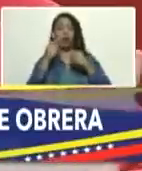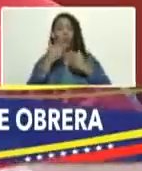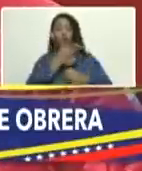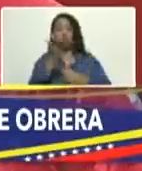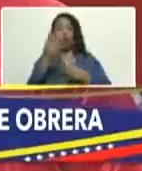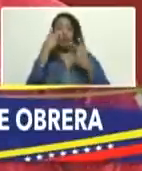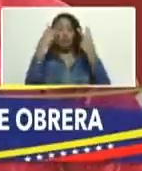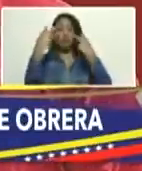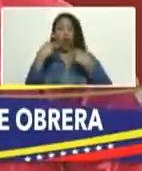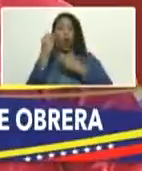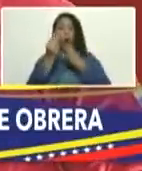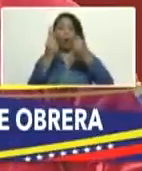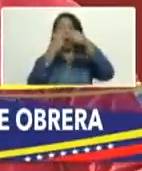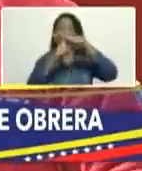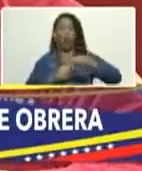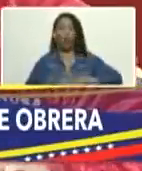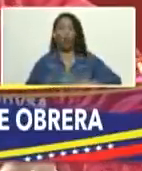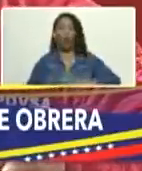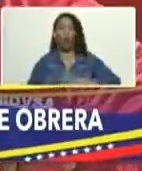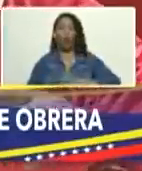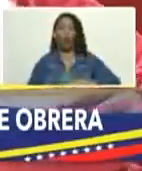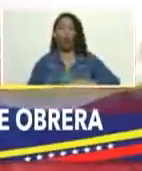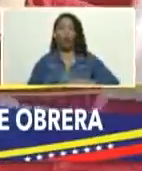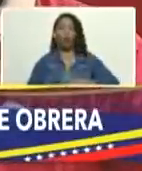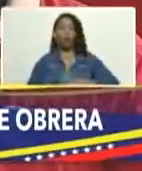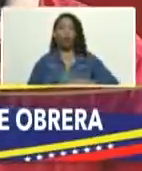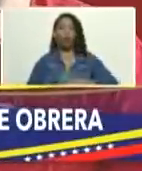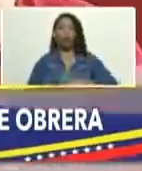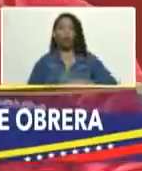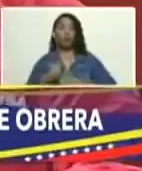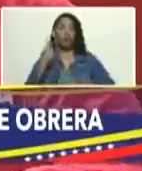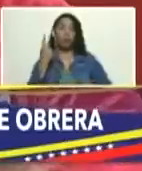la rendición de cuentas. Uno